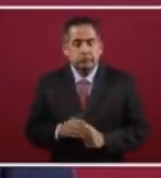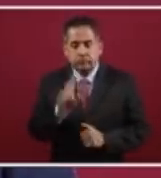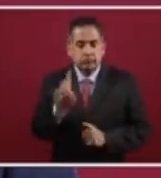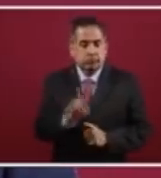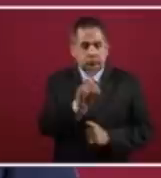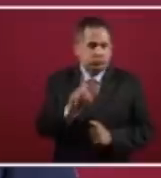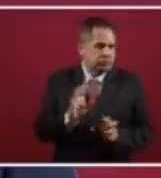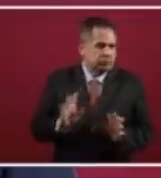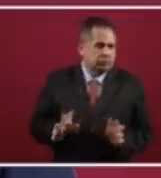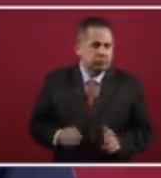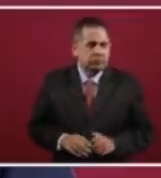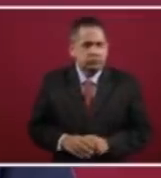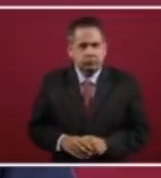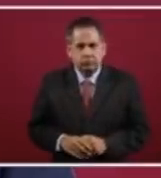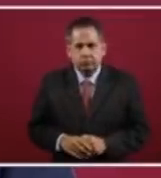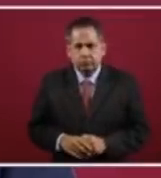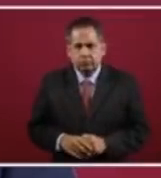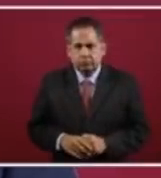domingo.